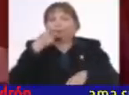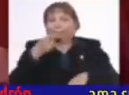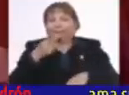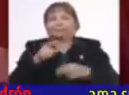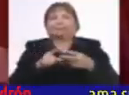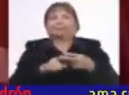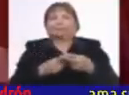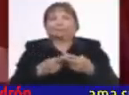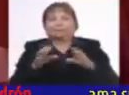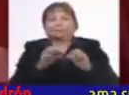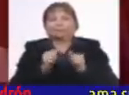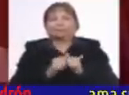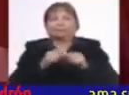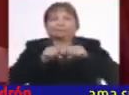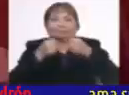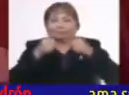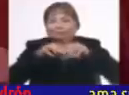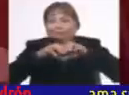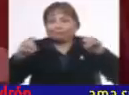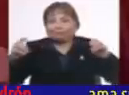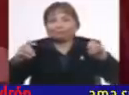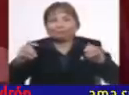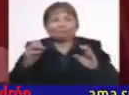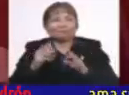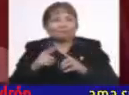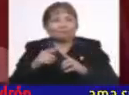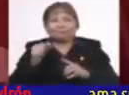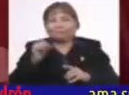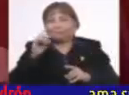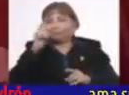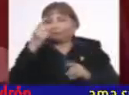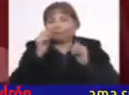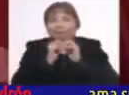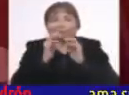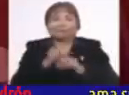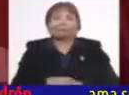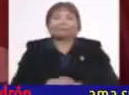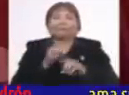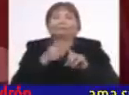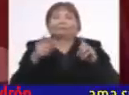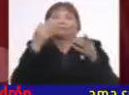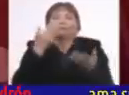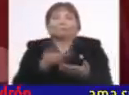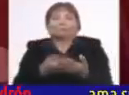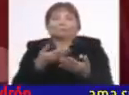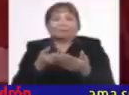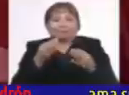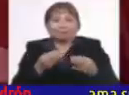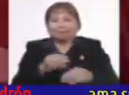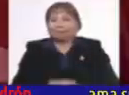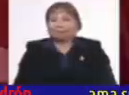produjo una ruptura tácita en los primeros días pero la evidente